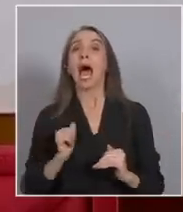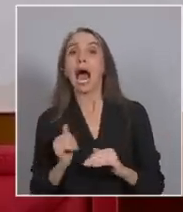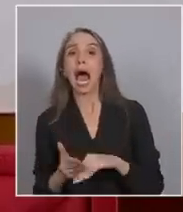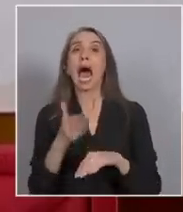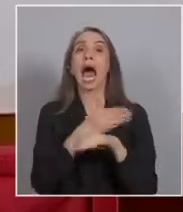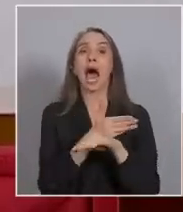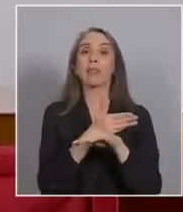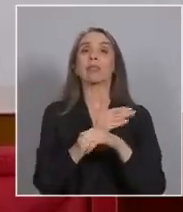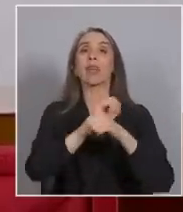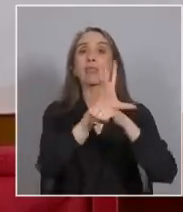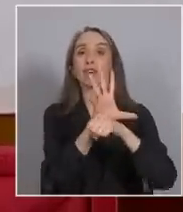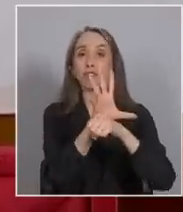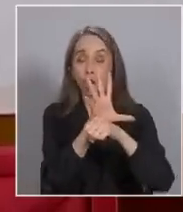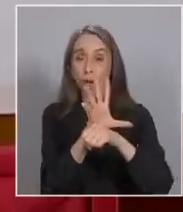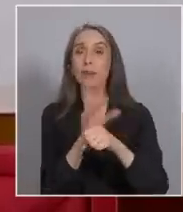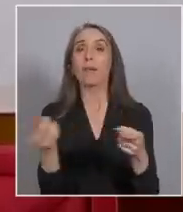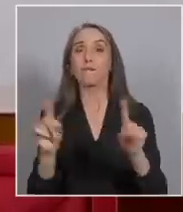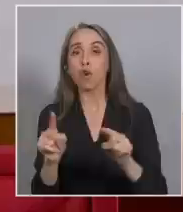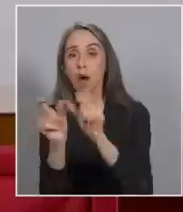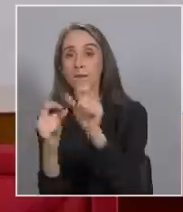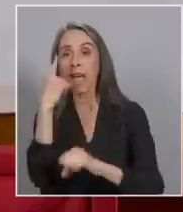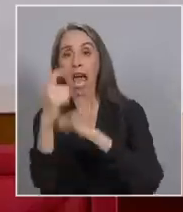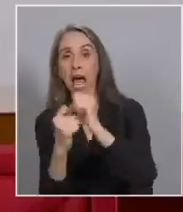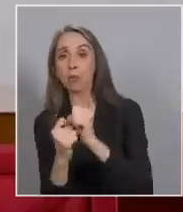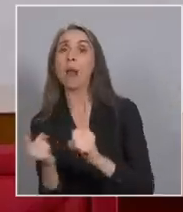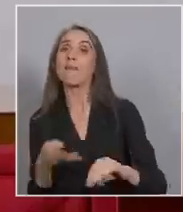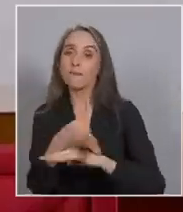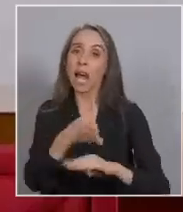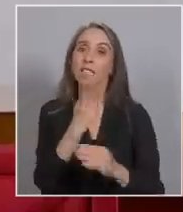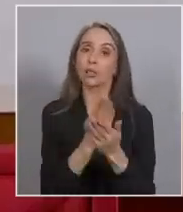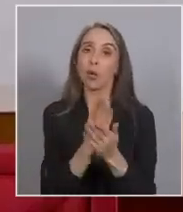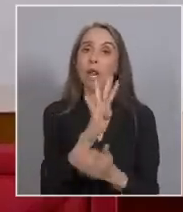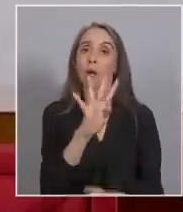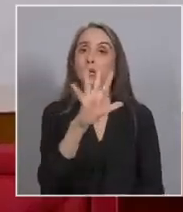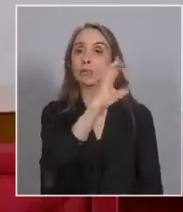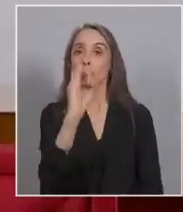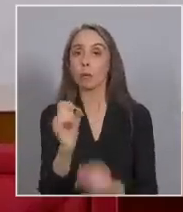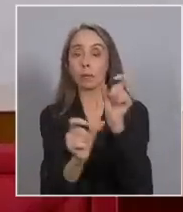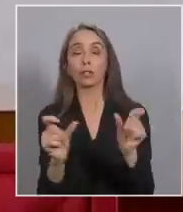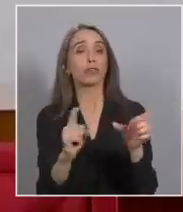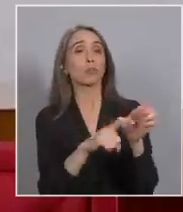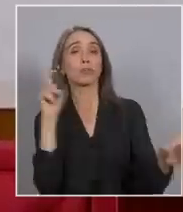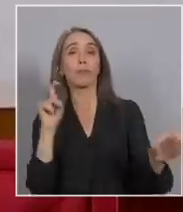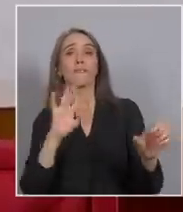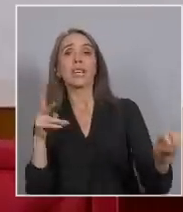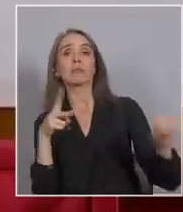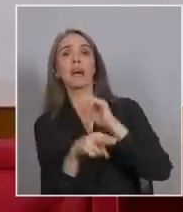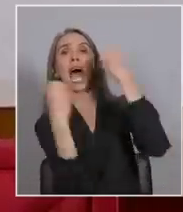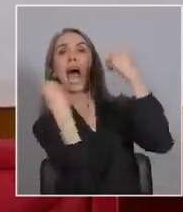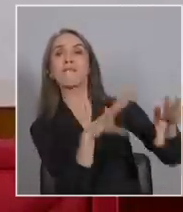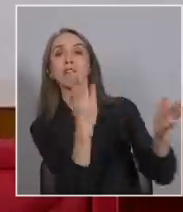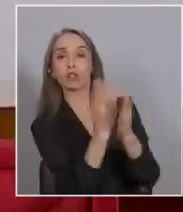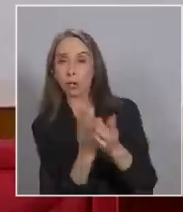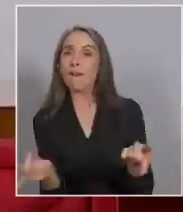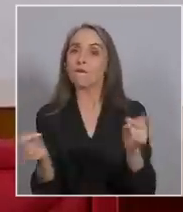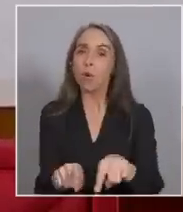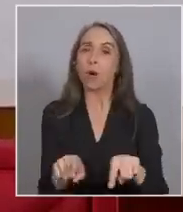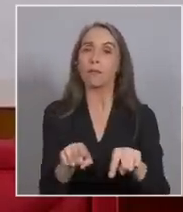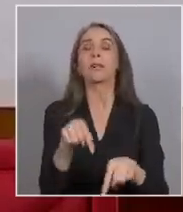la pandemia y elevar la tasa de revinculación anual a un 45% de los estudiantes que han sido desvinculados. A lo largo del